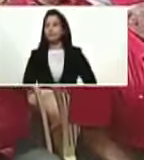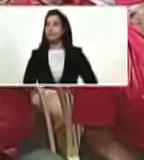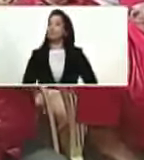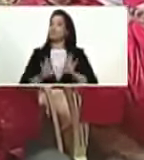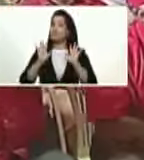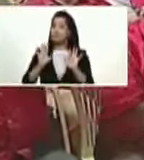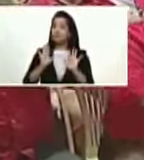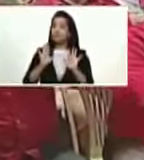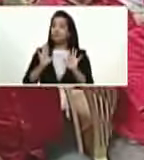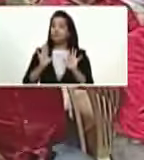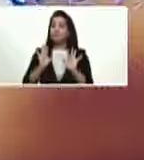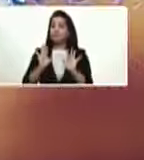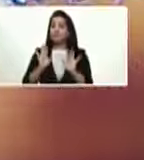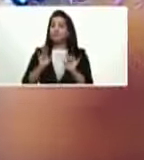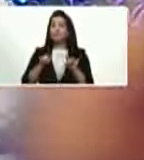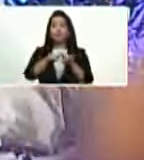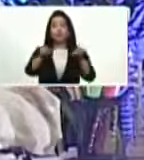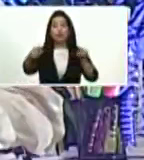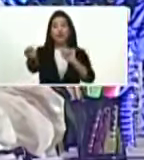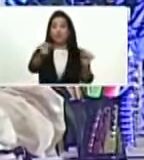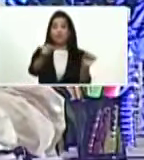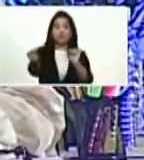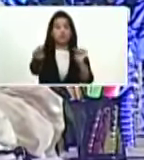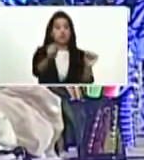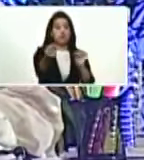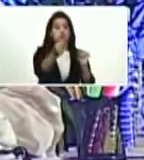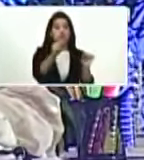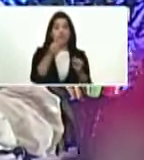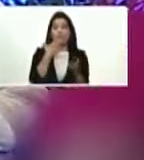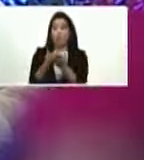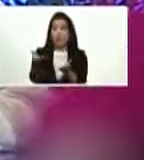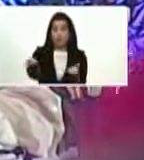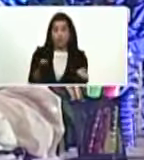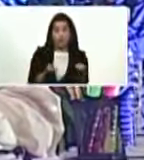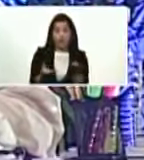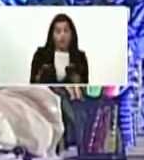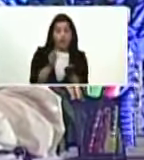Todas las propuestas que están saliendo de mesa es el insumo,